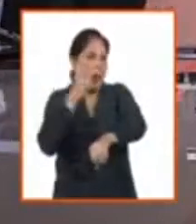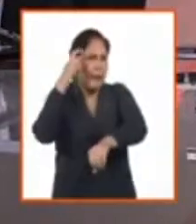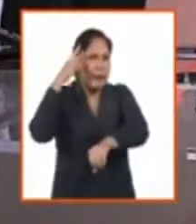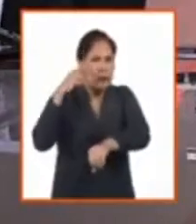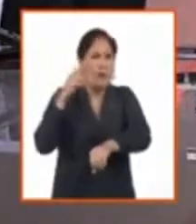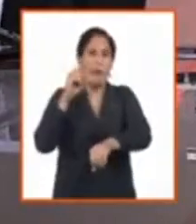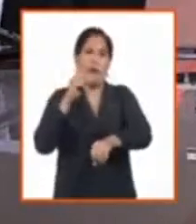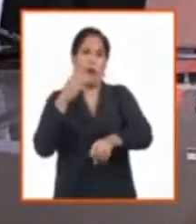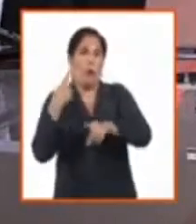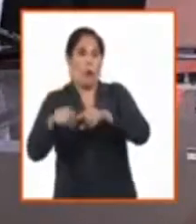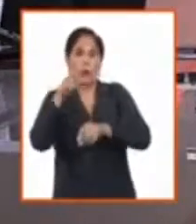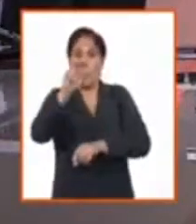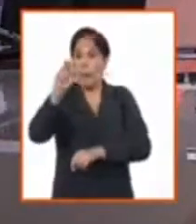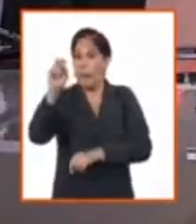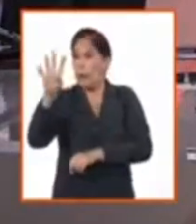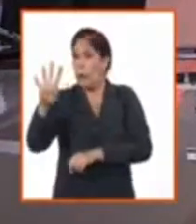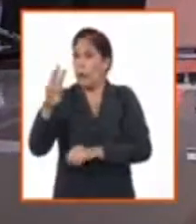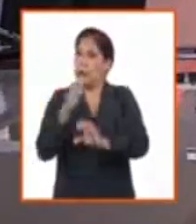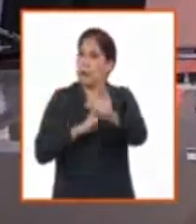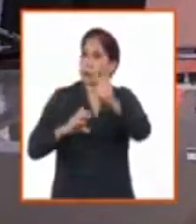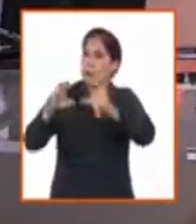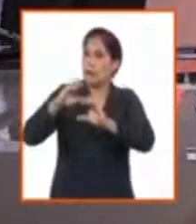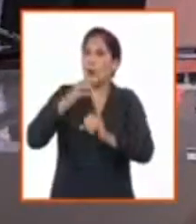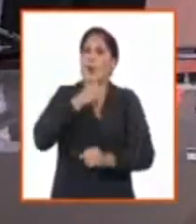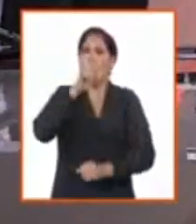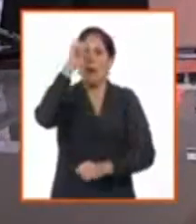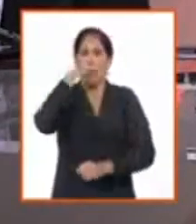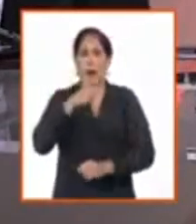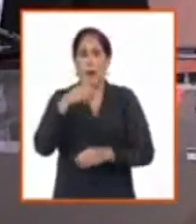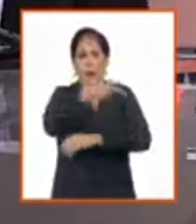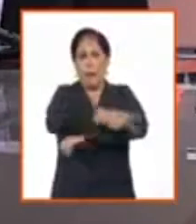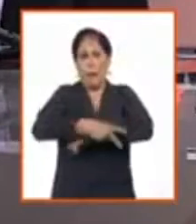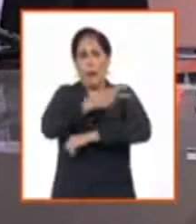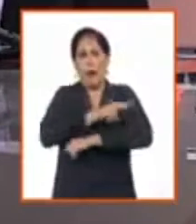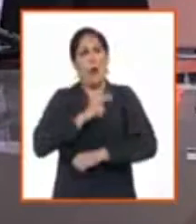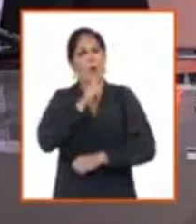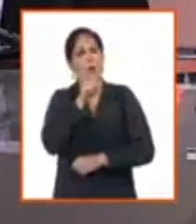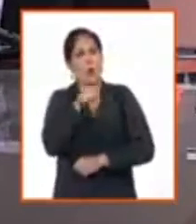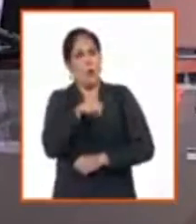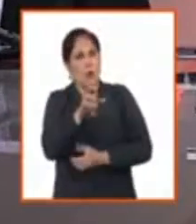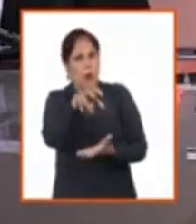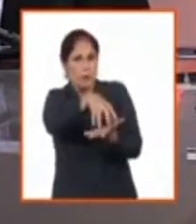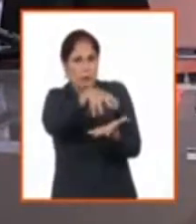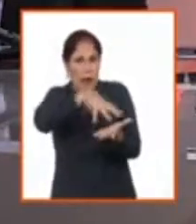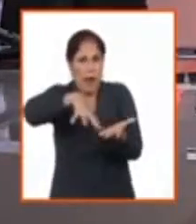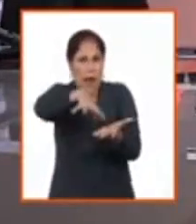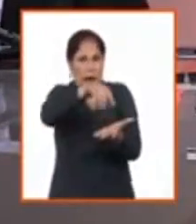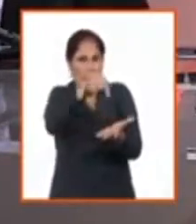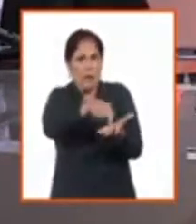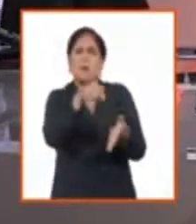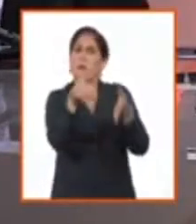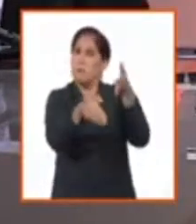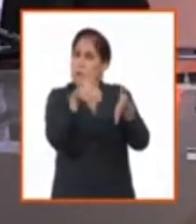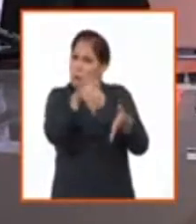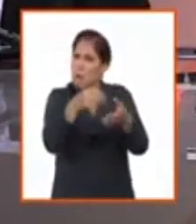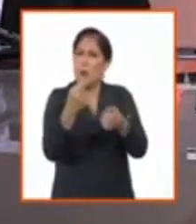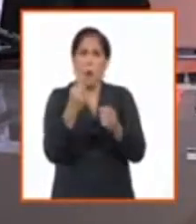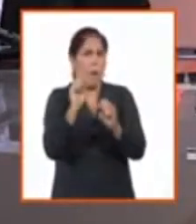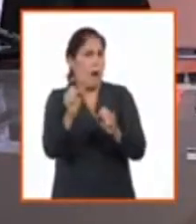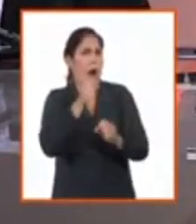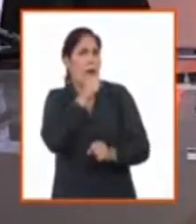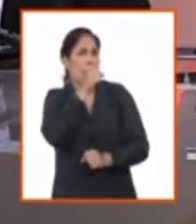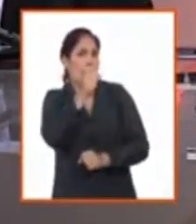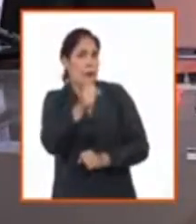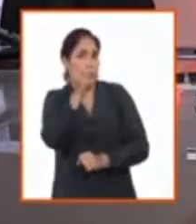cumbre en en de la oea en honduras donde esa persona donde se hizo la denuncia de la